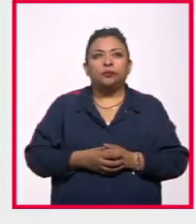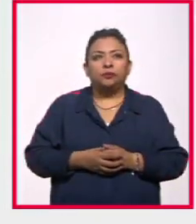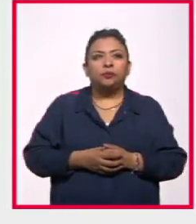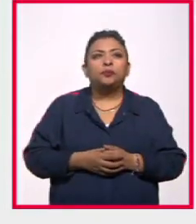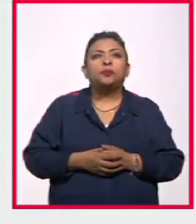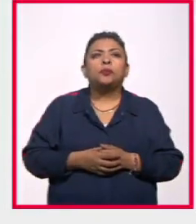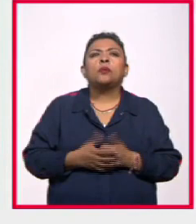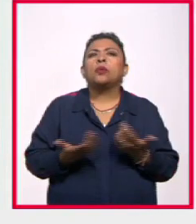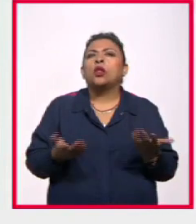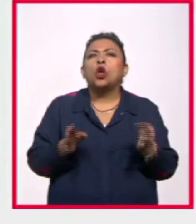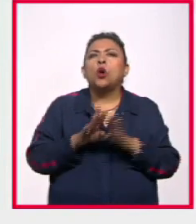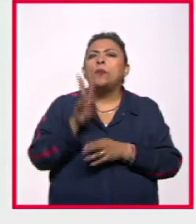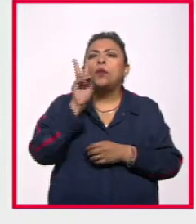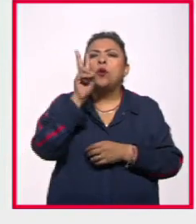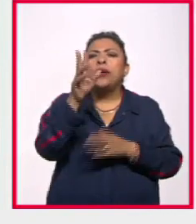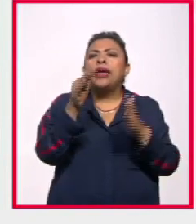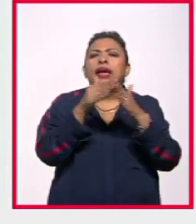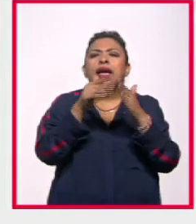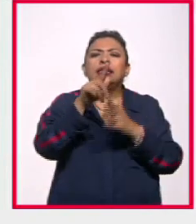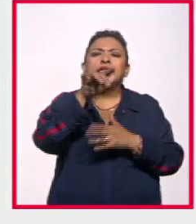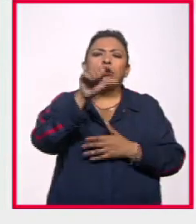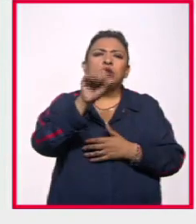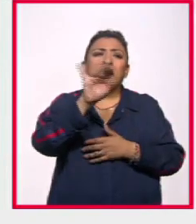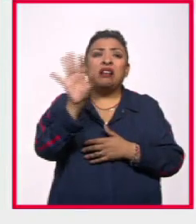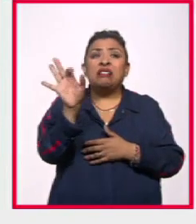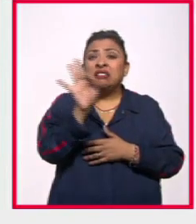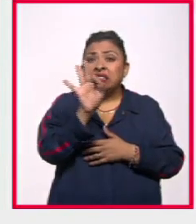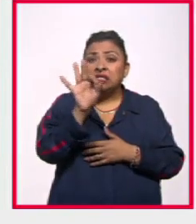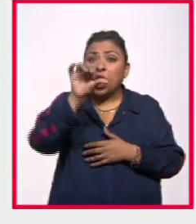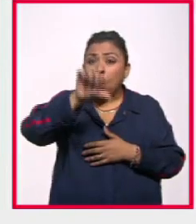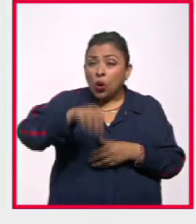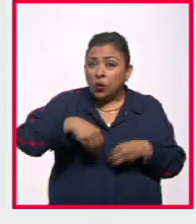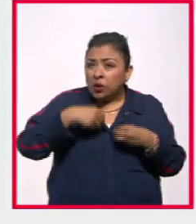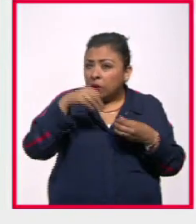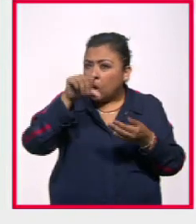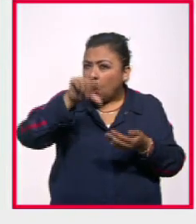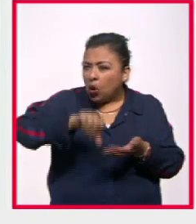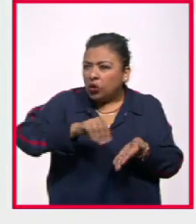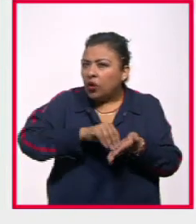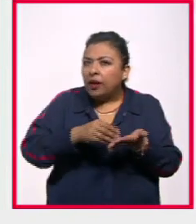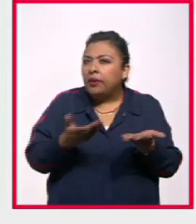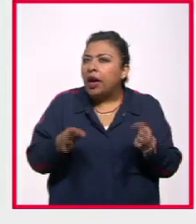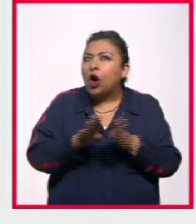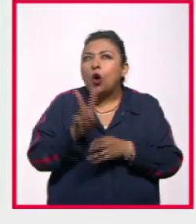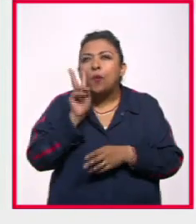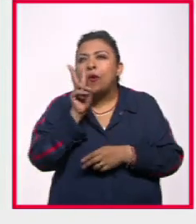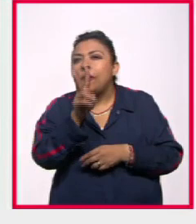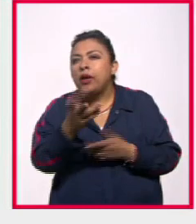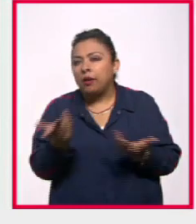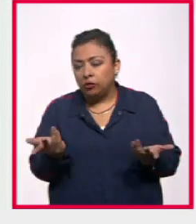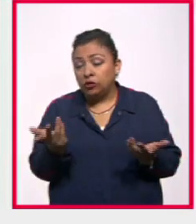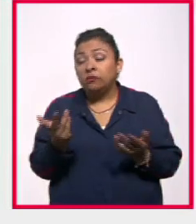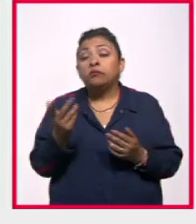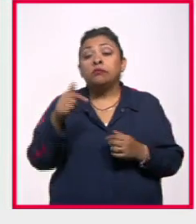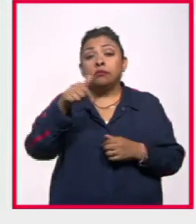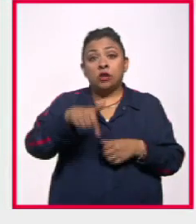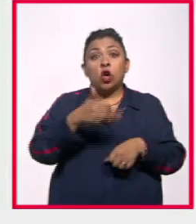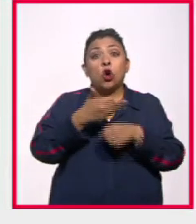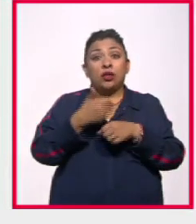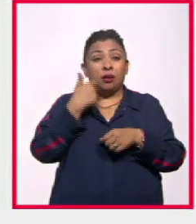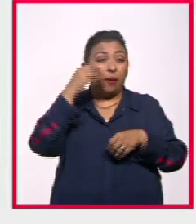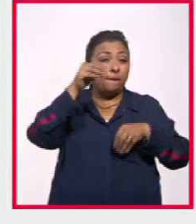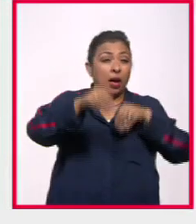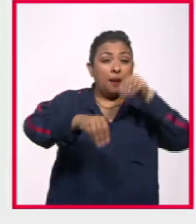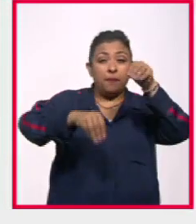What might the house look like if Luis Barragán were alive today? And we're filling his house